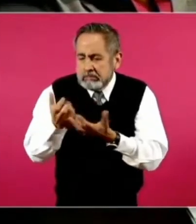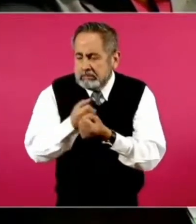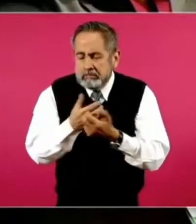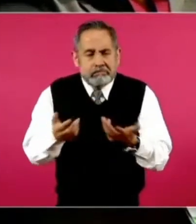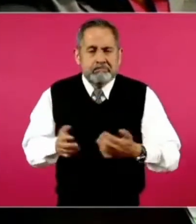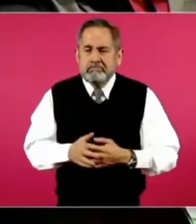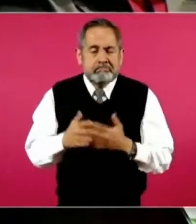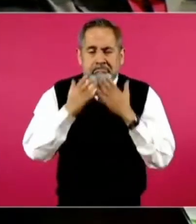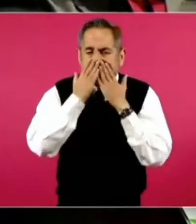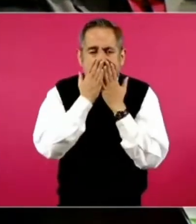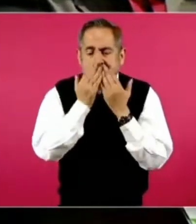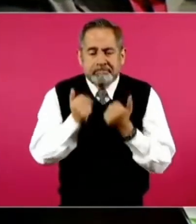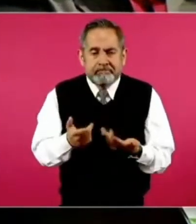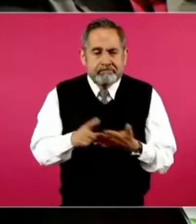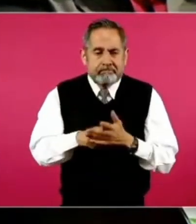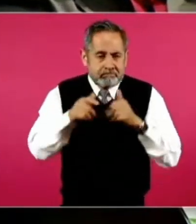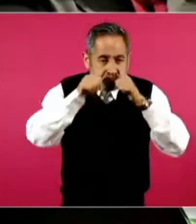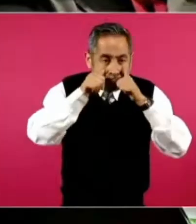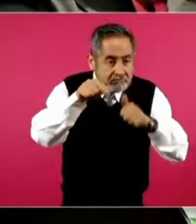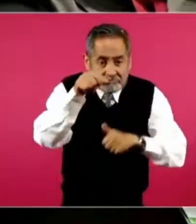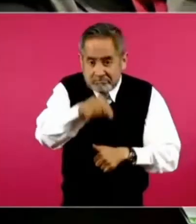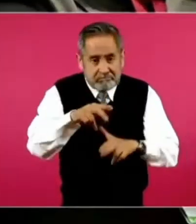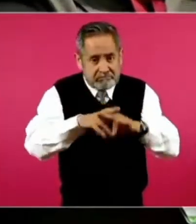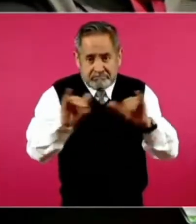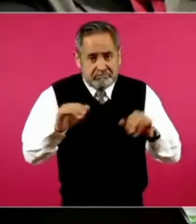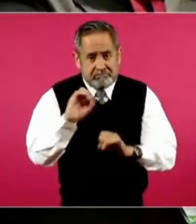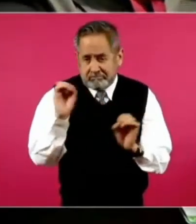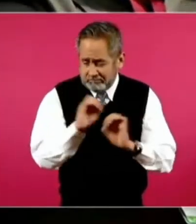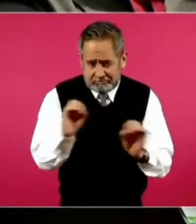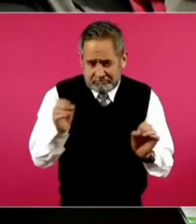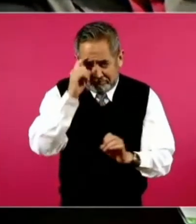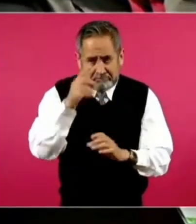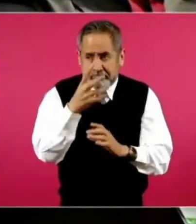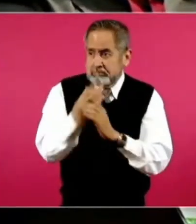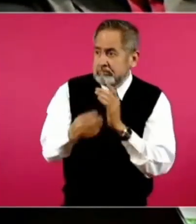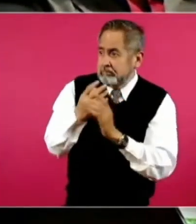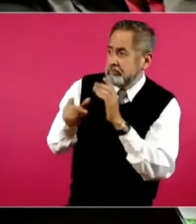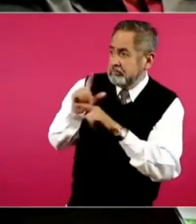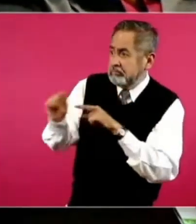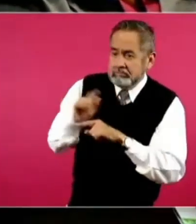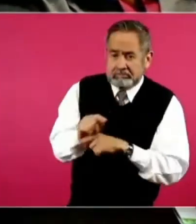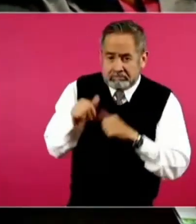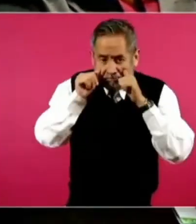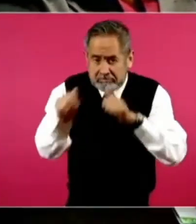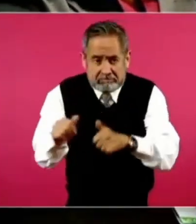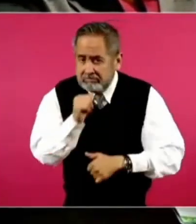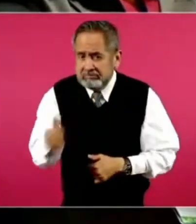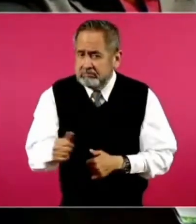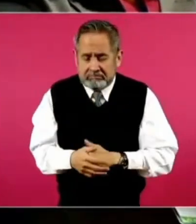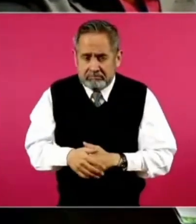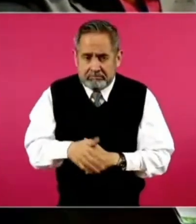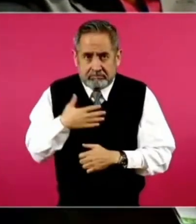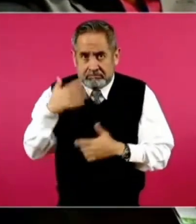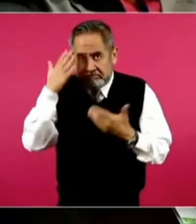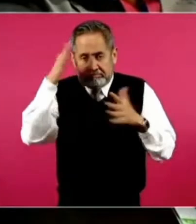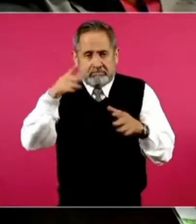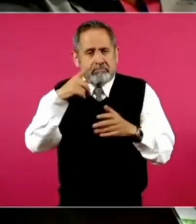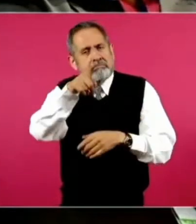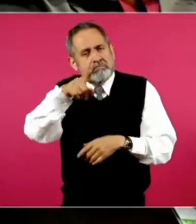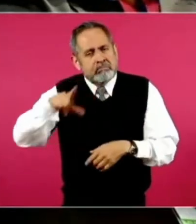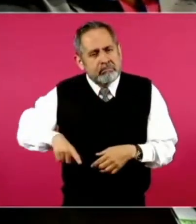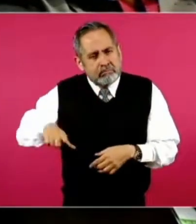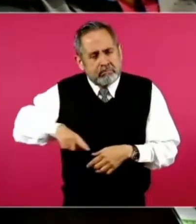no hay ninguna atención para desplazados. De hecho, desconocemos si en su